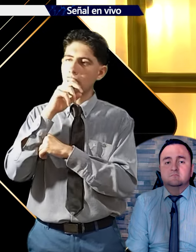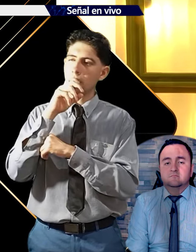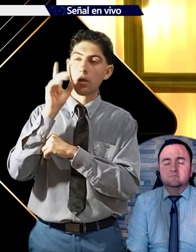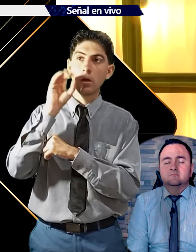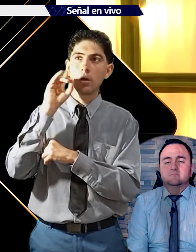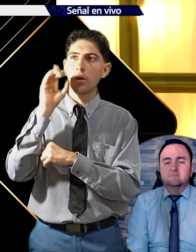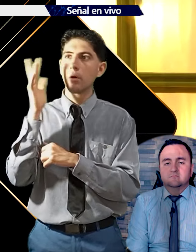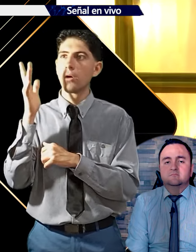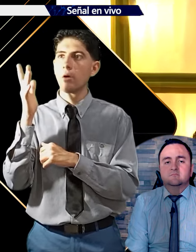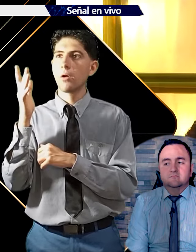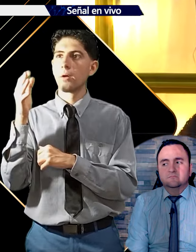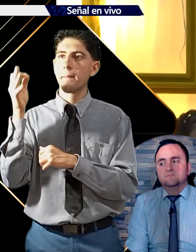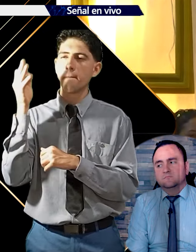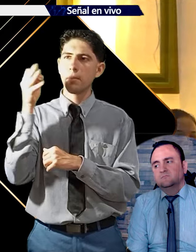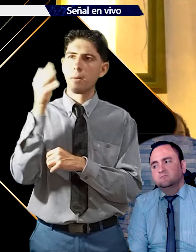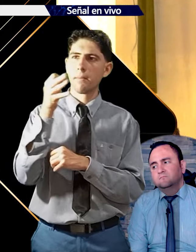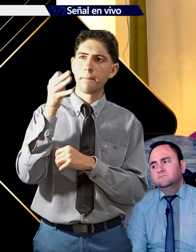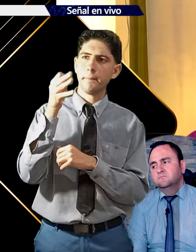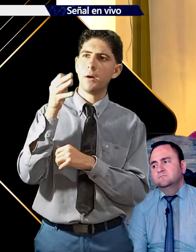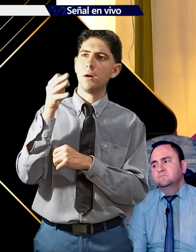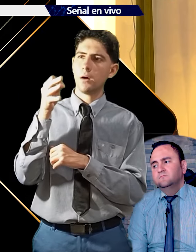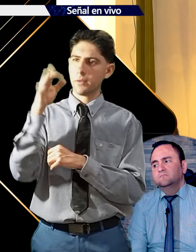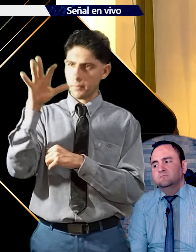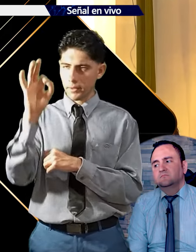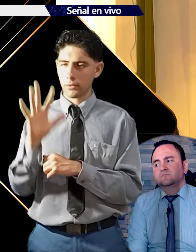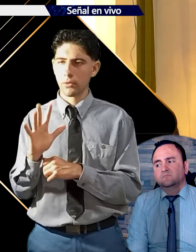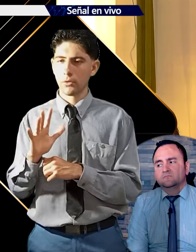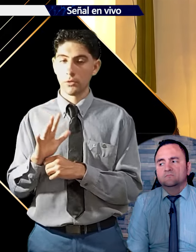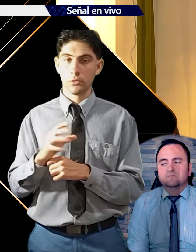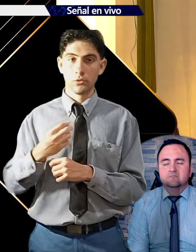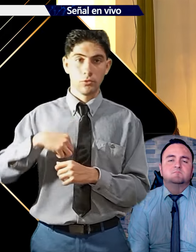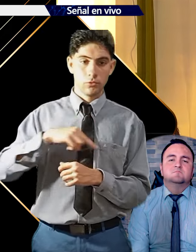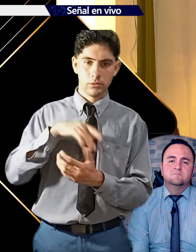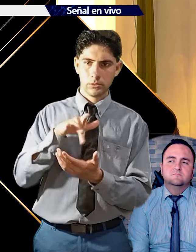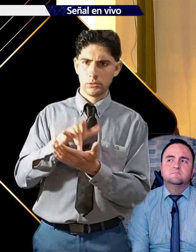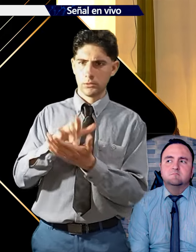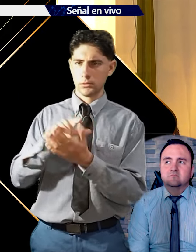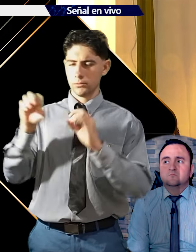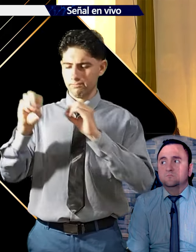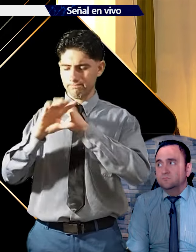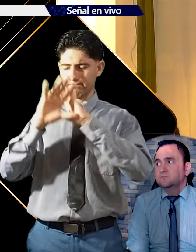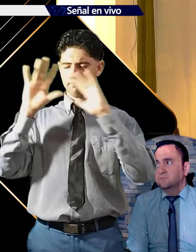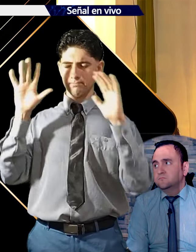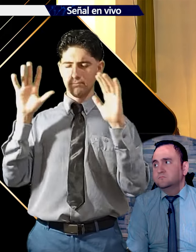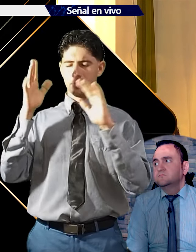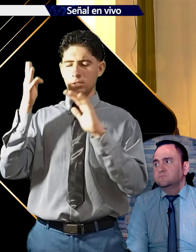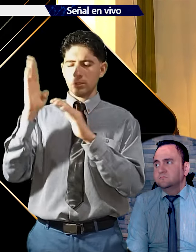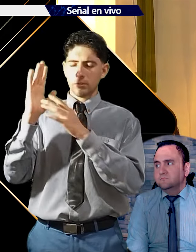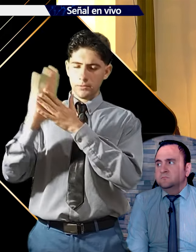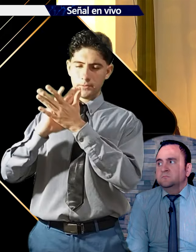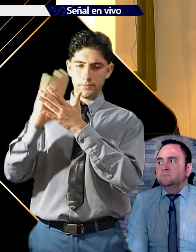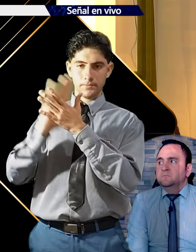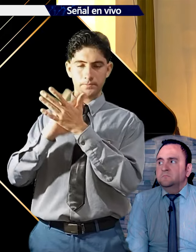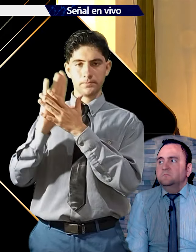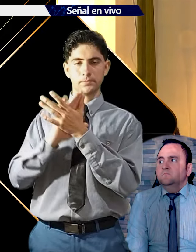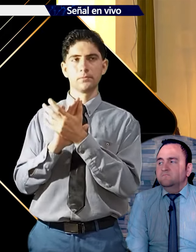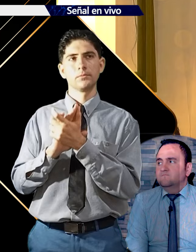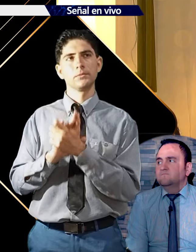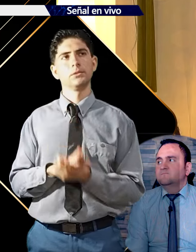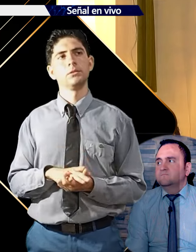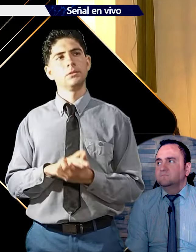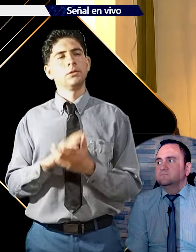éramos con ese anhelo de escuchar esa palabra de nuestro pastor. Y nos veníamos los muchachos tempranos a orar, que Dios nos